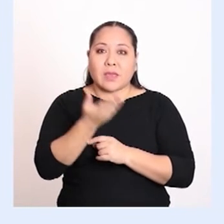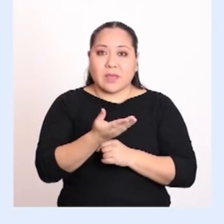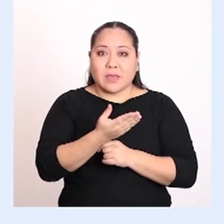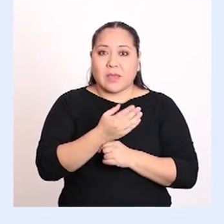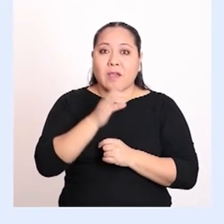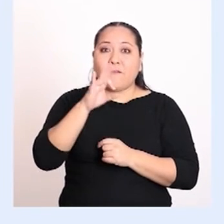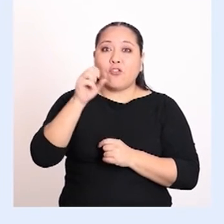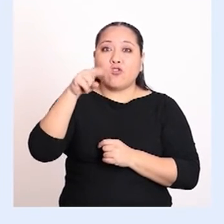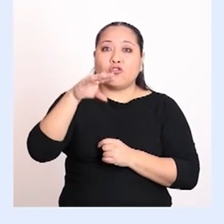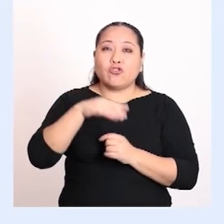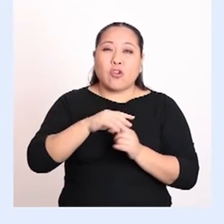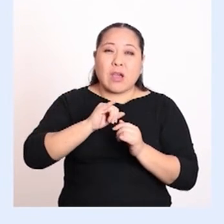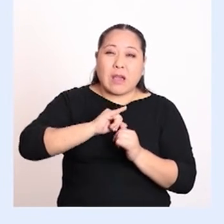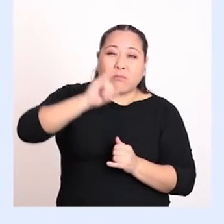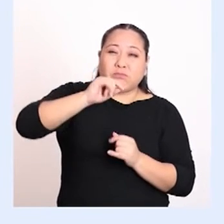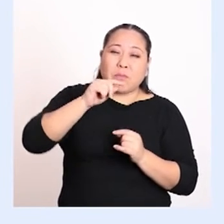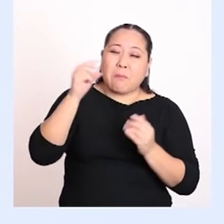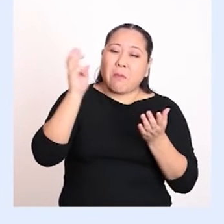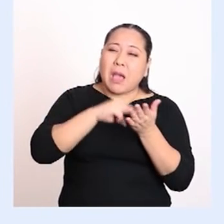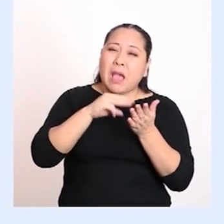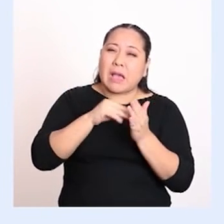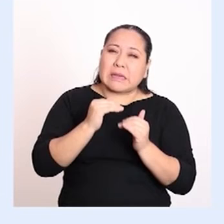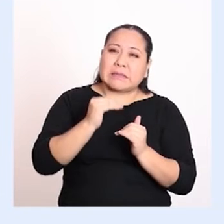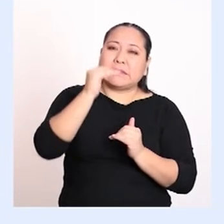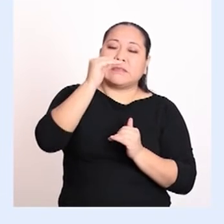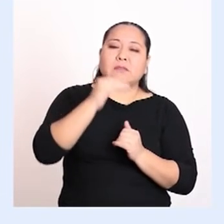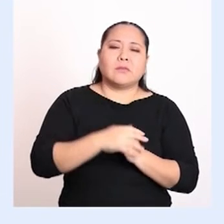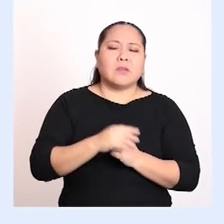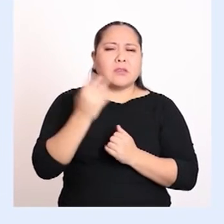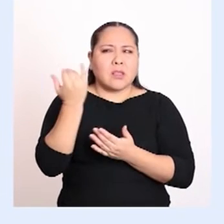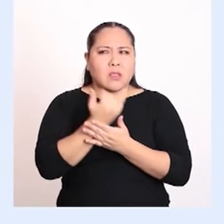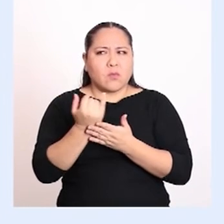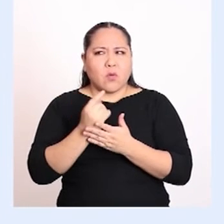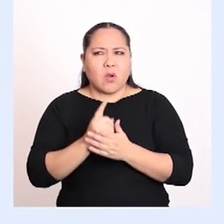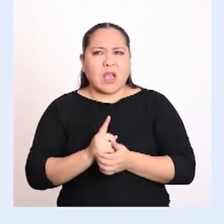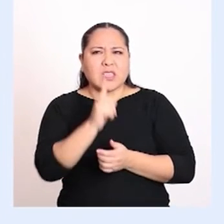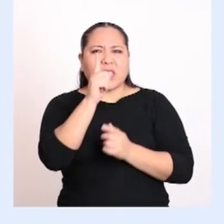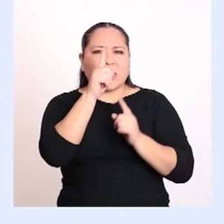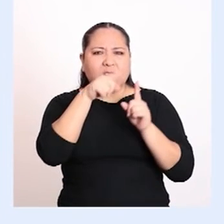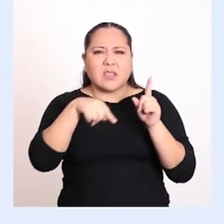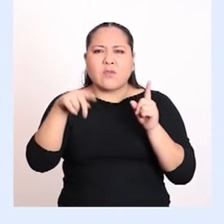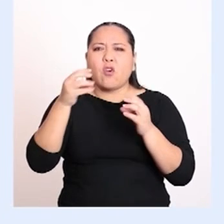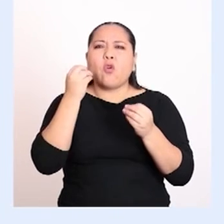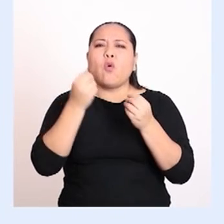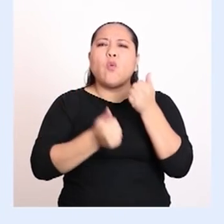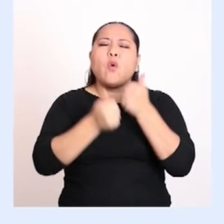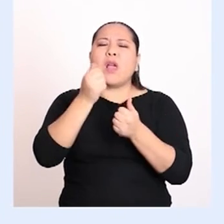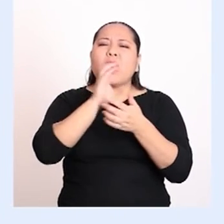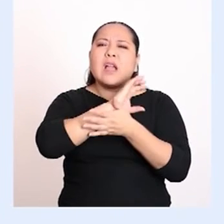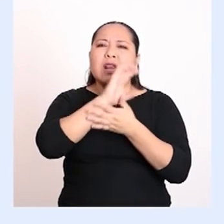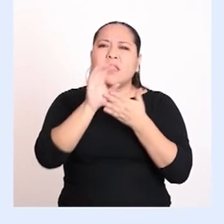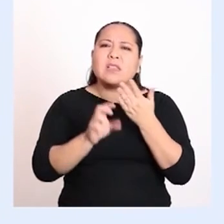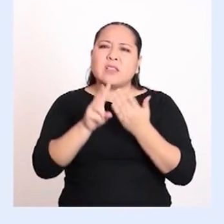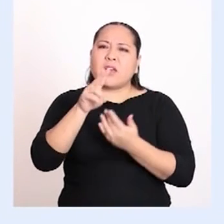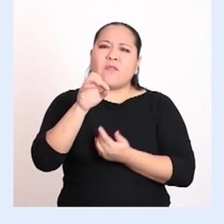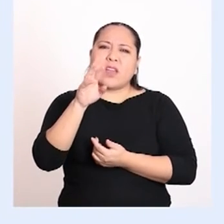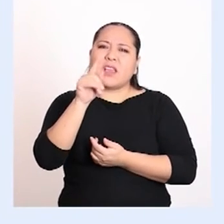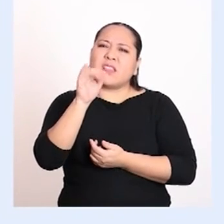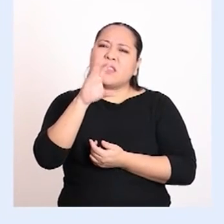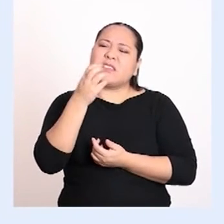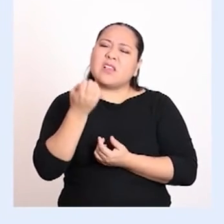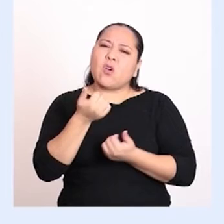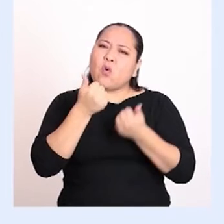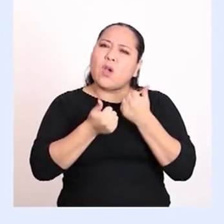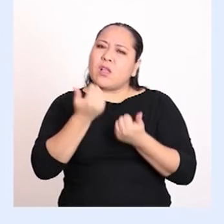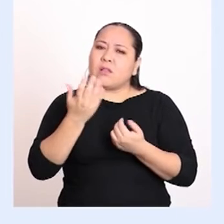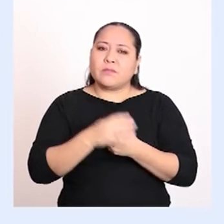valor máximo en este punto. Y si el gráfico se abriera hacia arriba, ¿cuál sería la característica del vértice? En ese